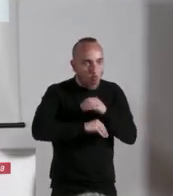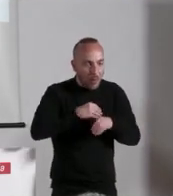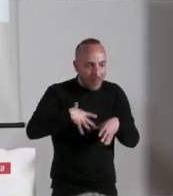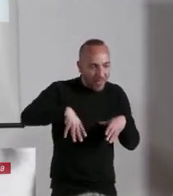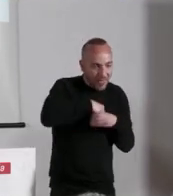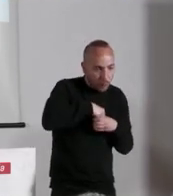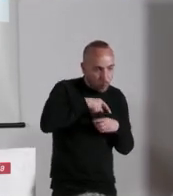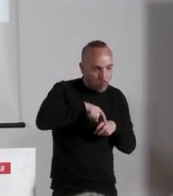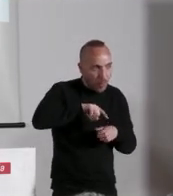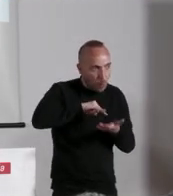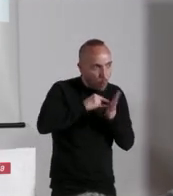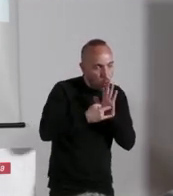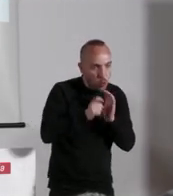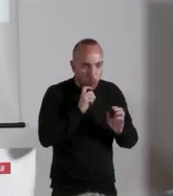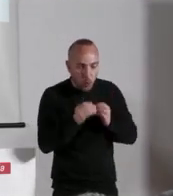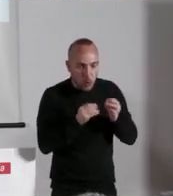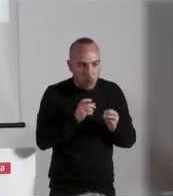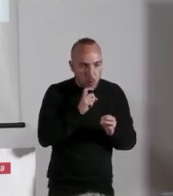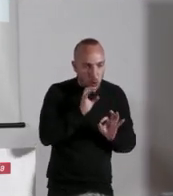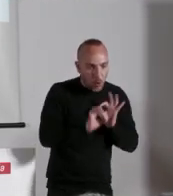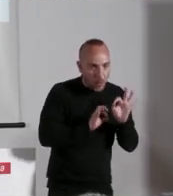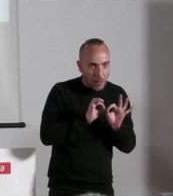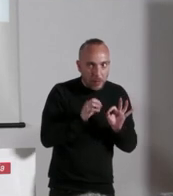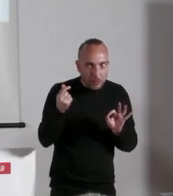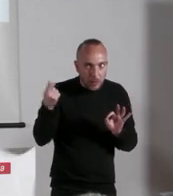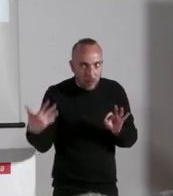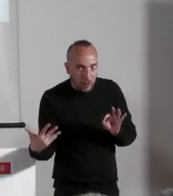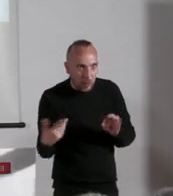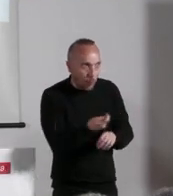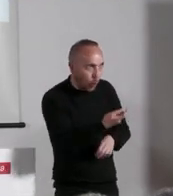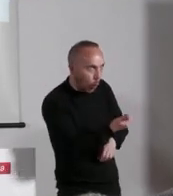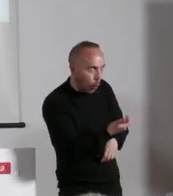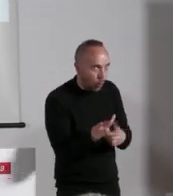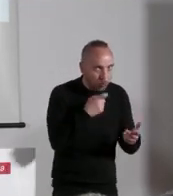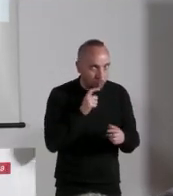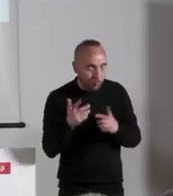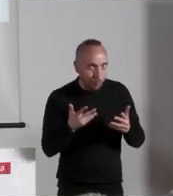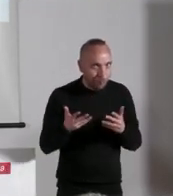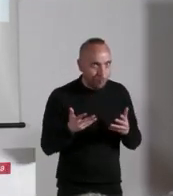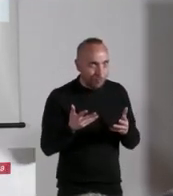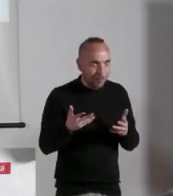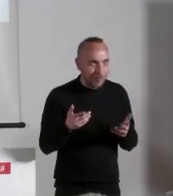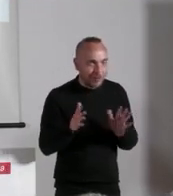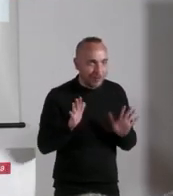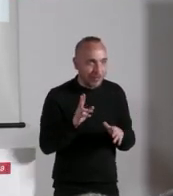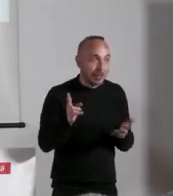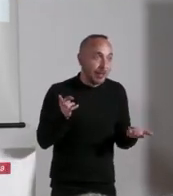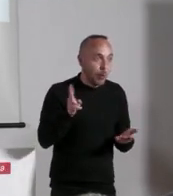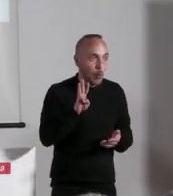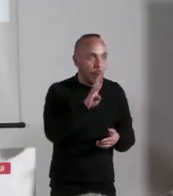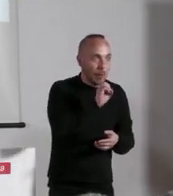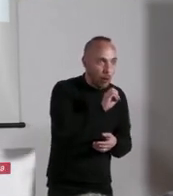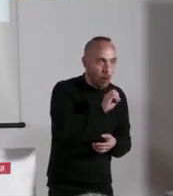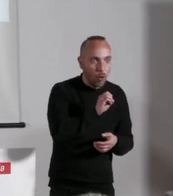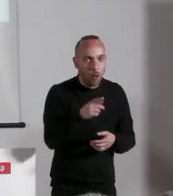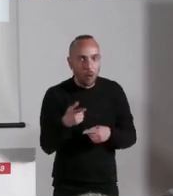problema o no. Me refiero a si tienes mucho dinero o tienes poco. Bueno, que también, claro, si hablamos de VPO, si hablamos de tal, puede